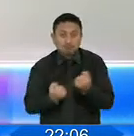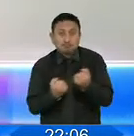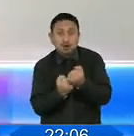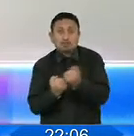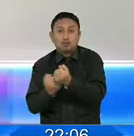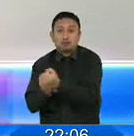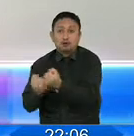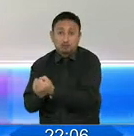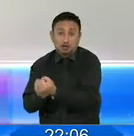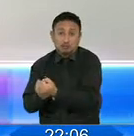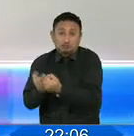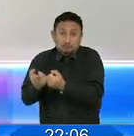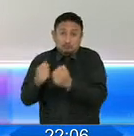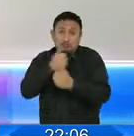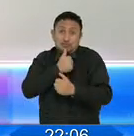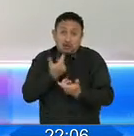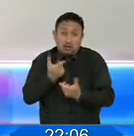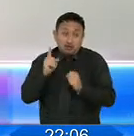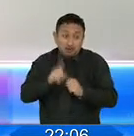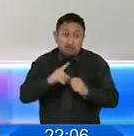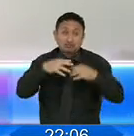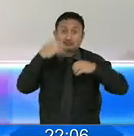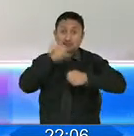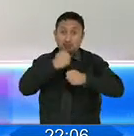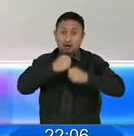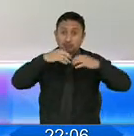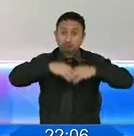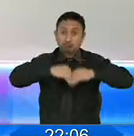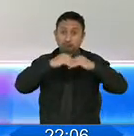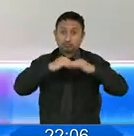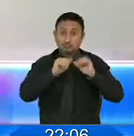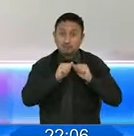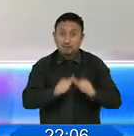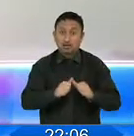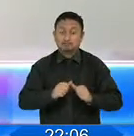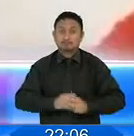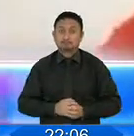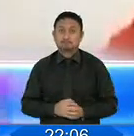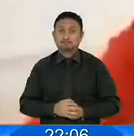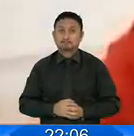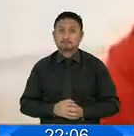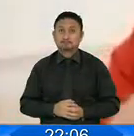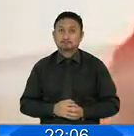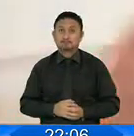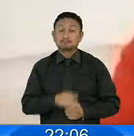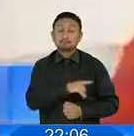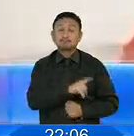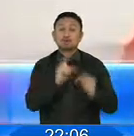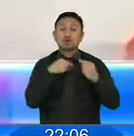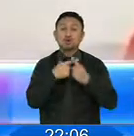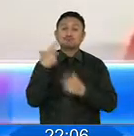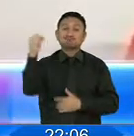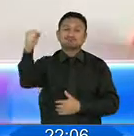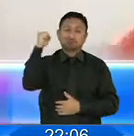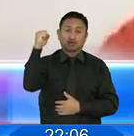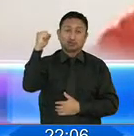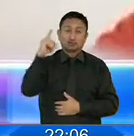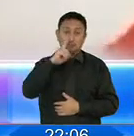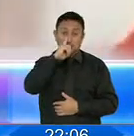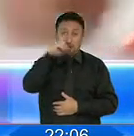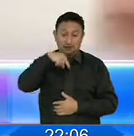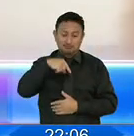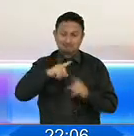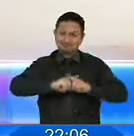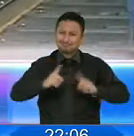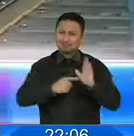empresarial, al sector privado, para que sostenga las fuentes de empleo principalmente. El sindicalista Nelson Erazo presenta otra imagen